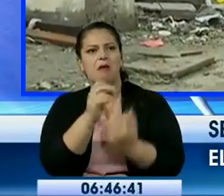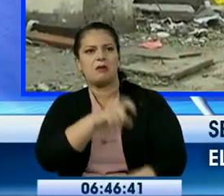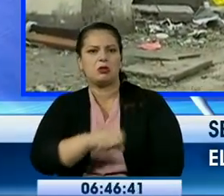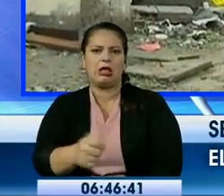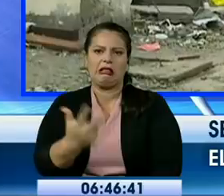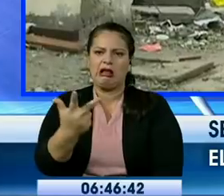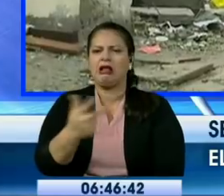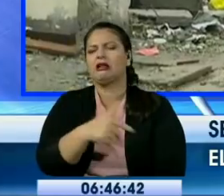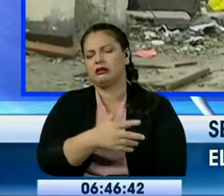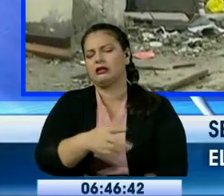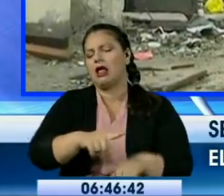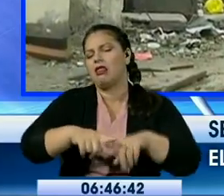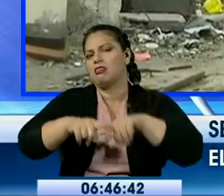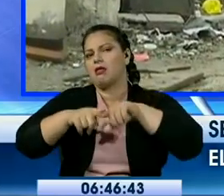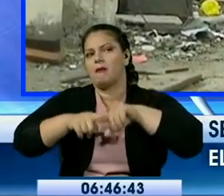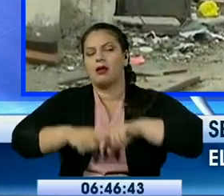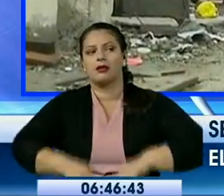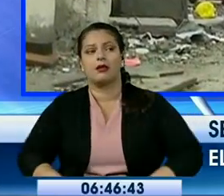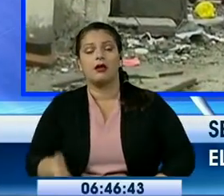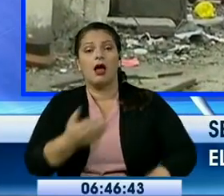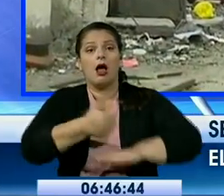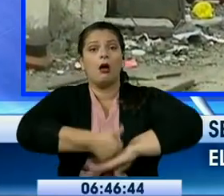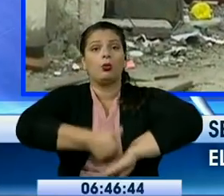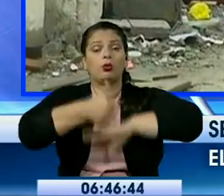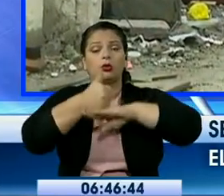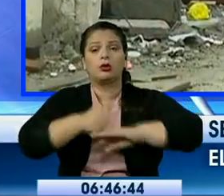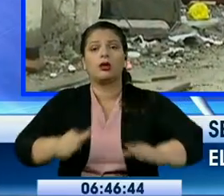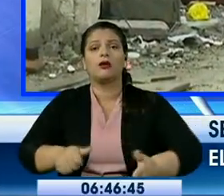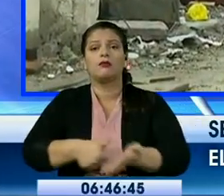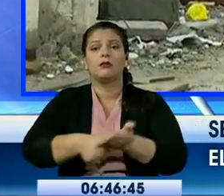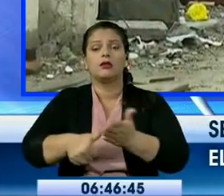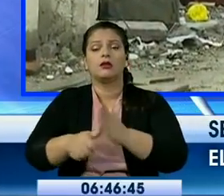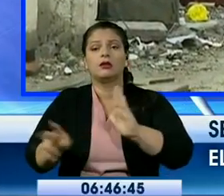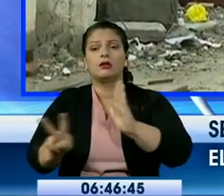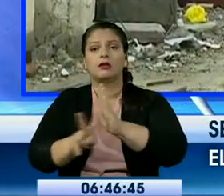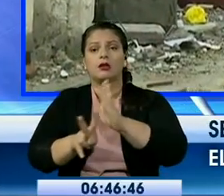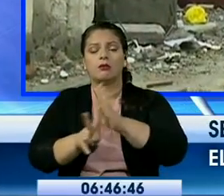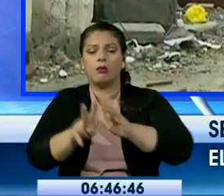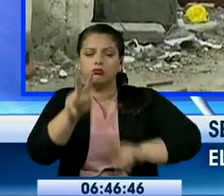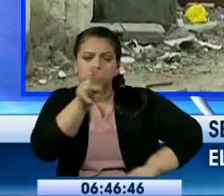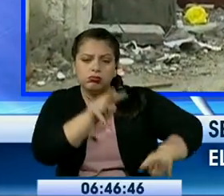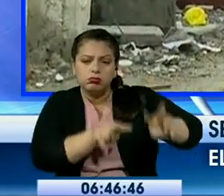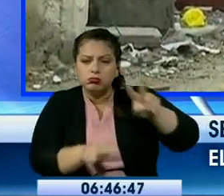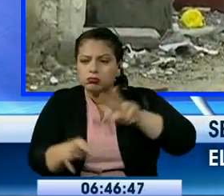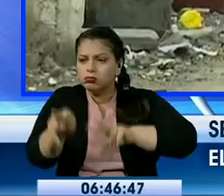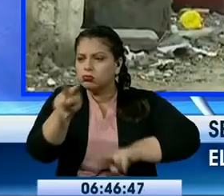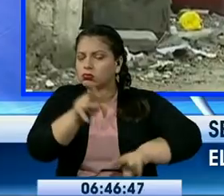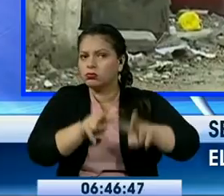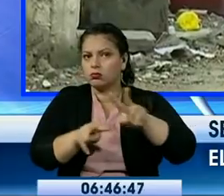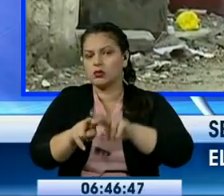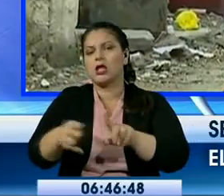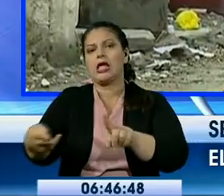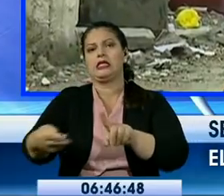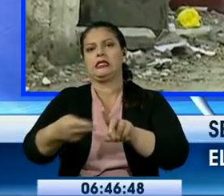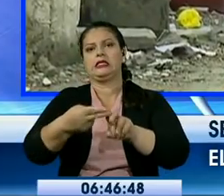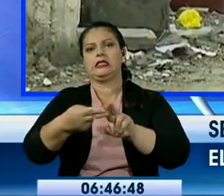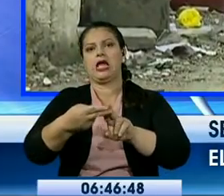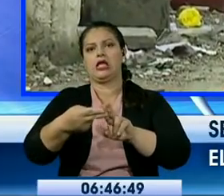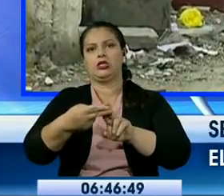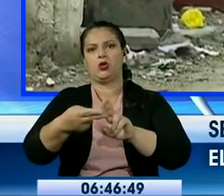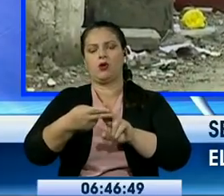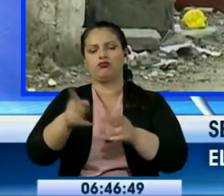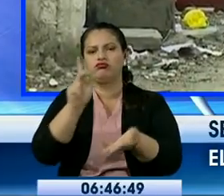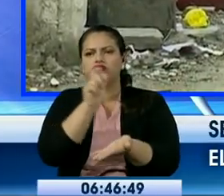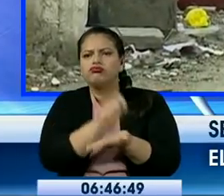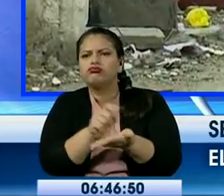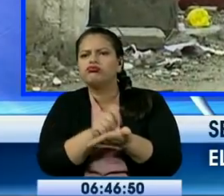también trabajan en el tema y un censo ya verdadero tendrán en las próximas horas para comenzar a trabajar, aunque